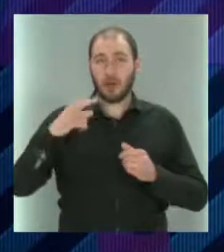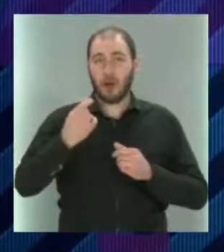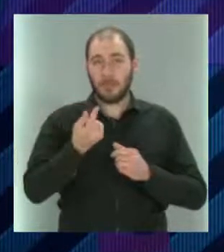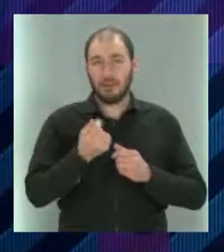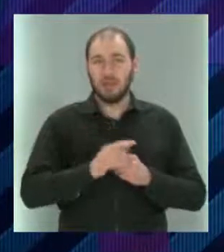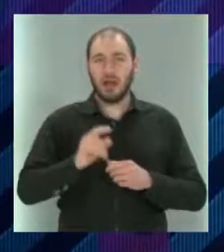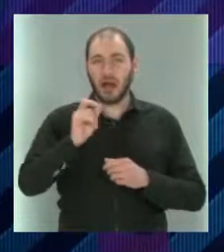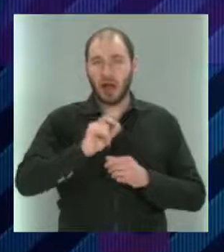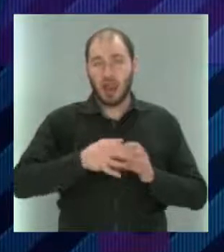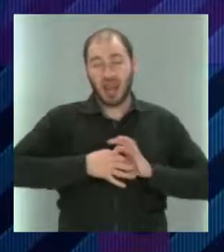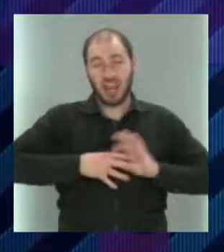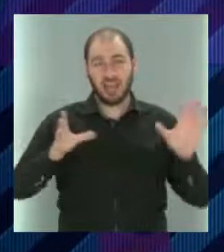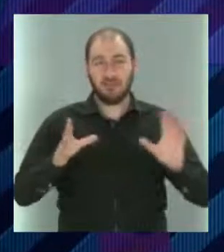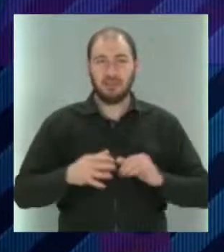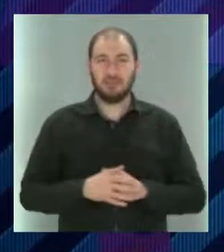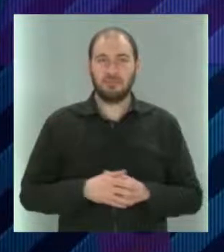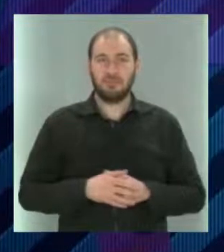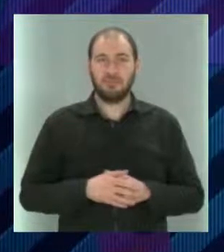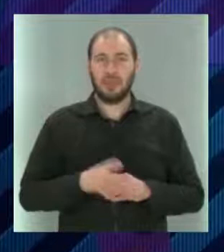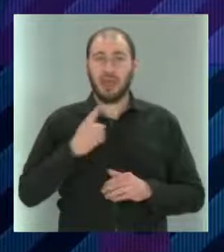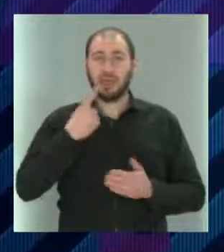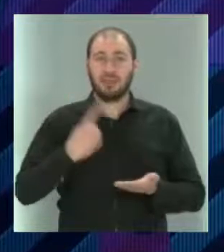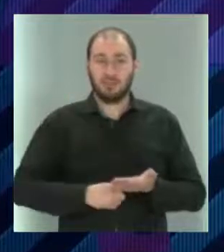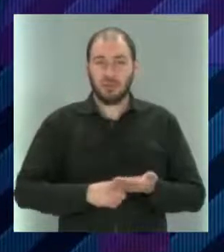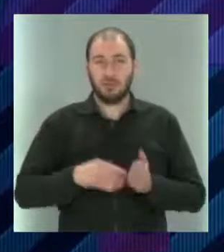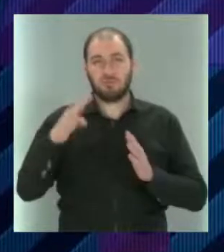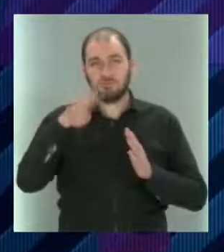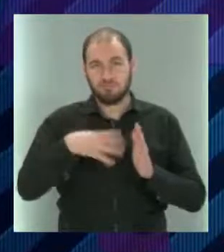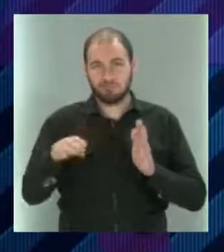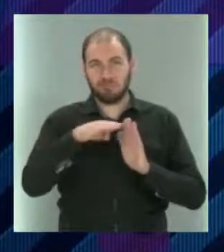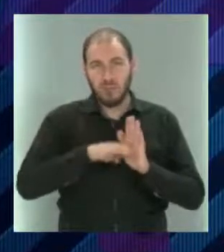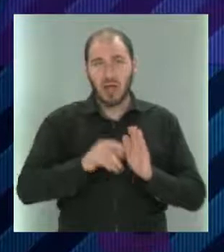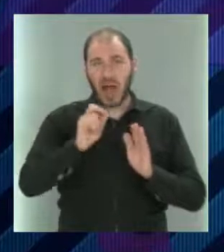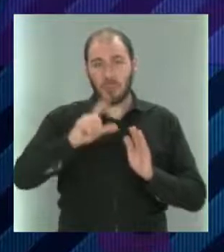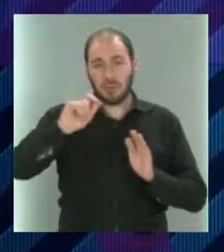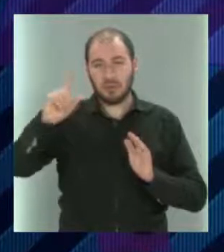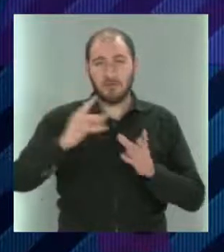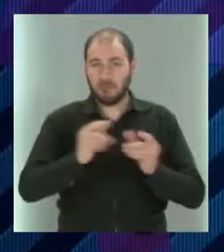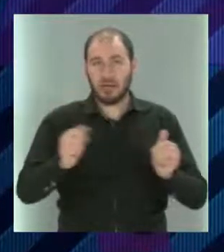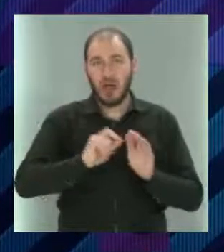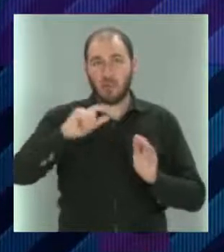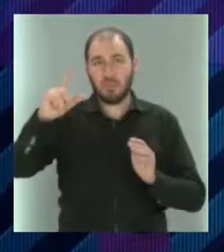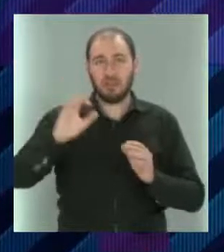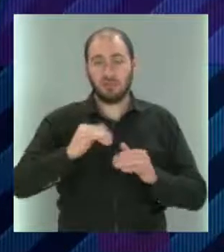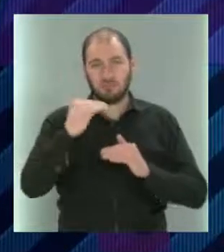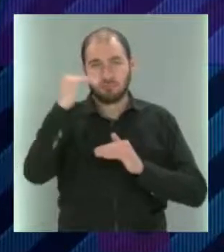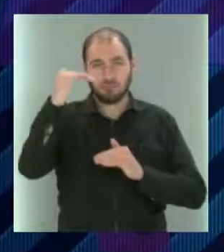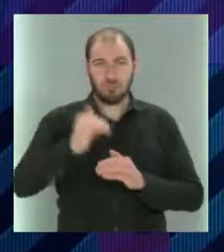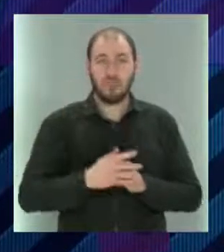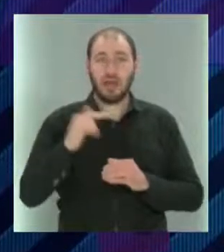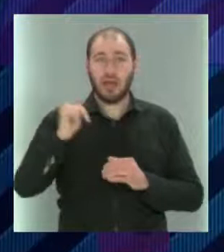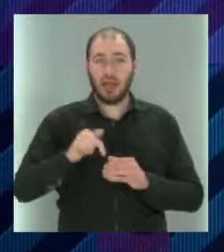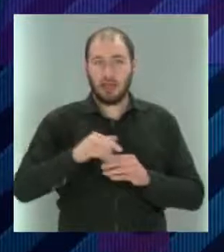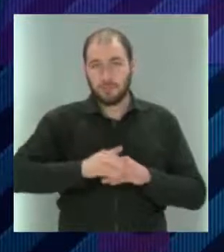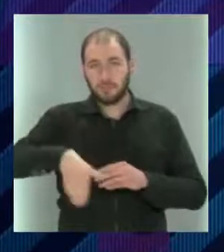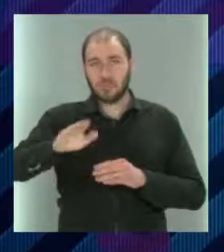se encuentran liberados luego de que se determinara este esquema de aumentos, se termine termine con este esquema de aumentos escalonados. A partir de